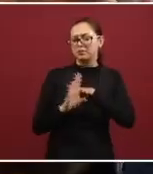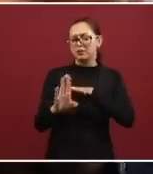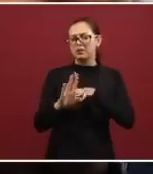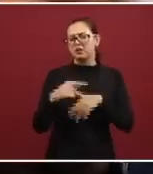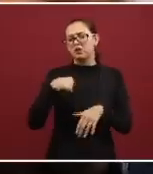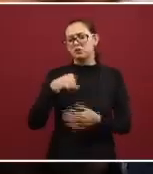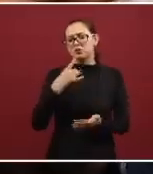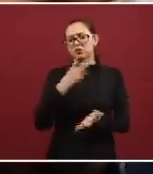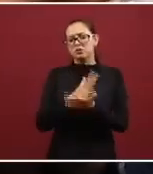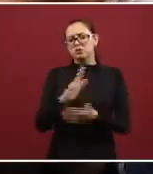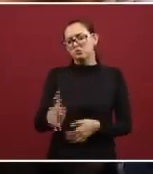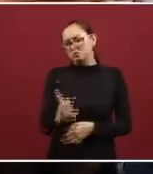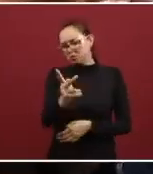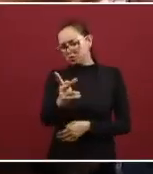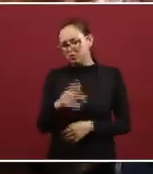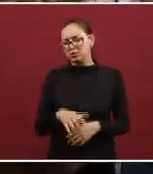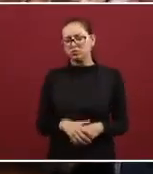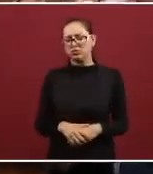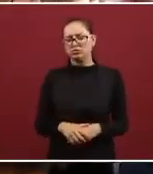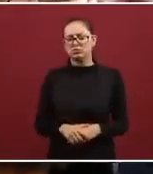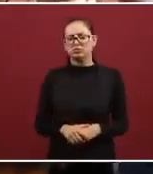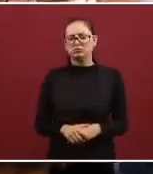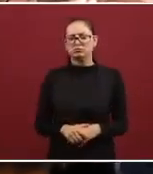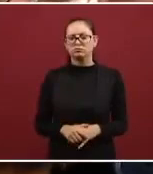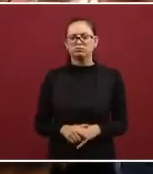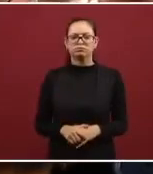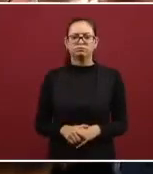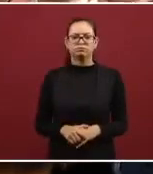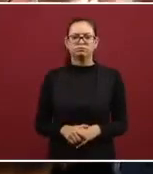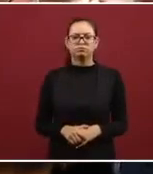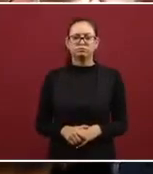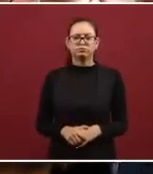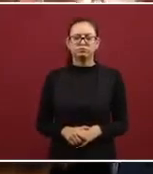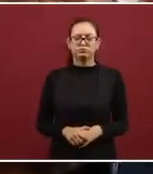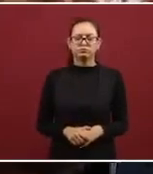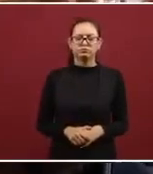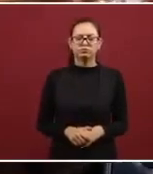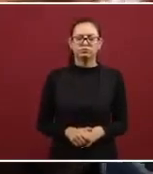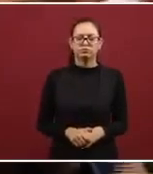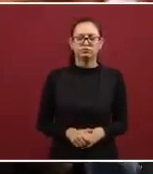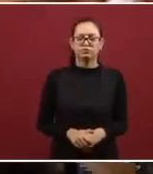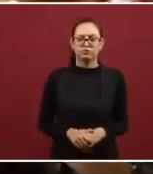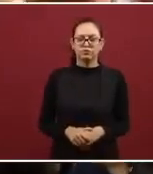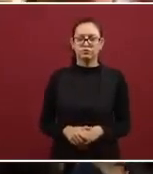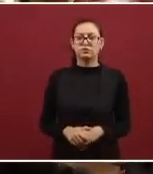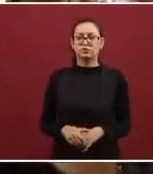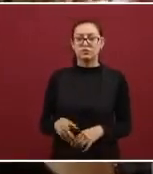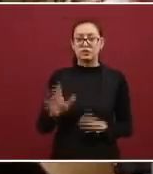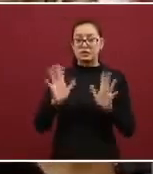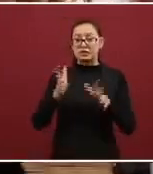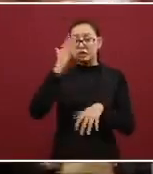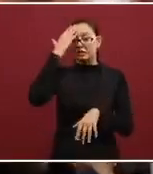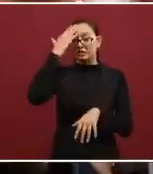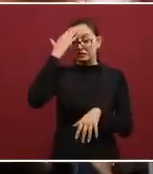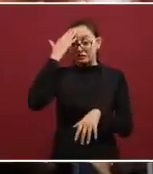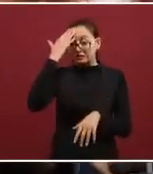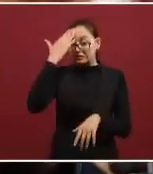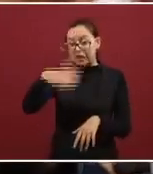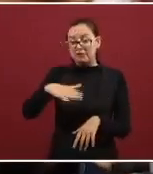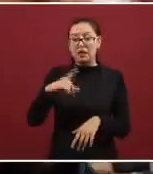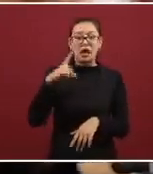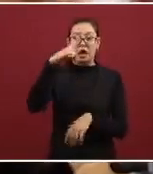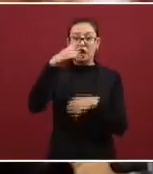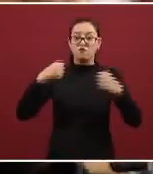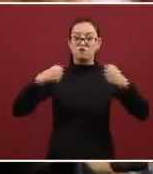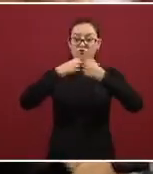le quiero preguntar si ya tiene el número de cuántos migrantes van a esperar su asilo, su solicitud de asilo